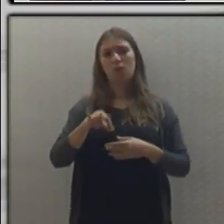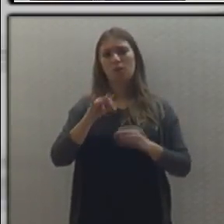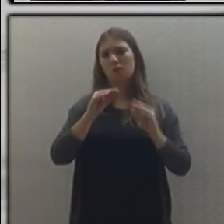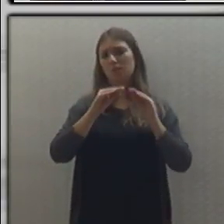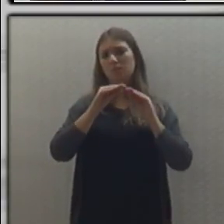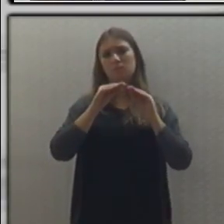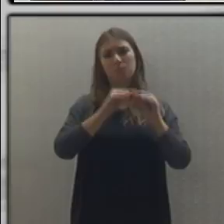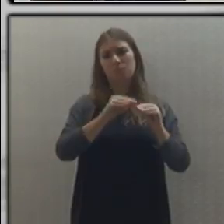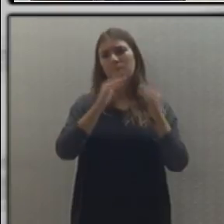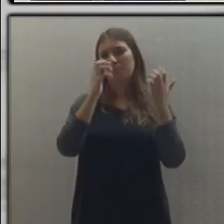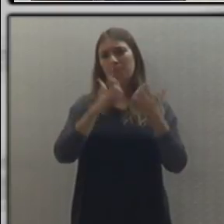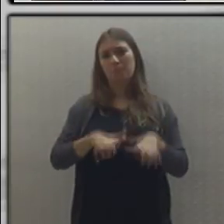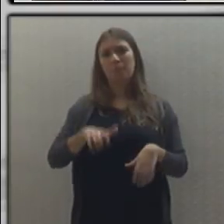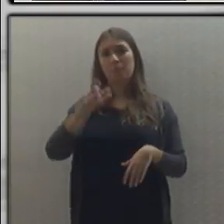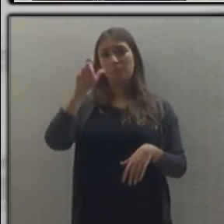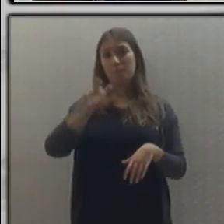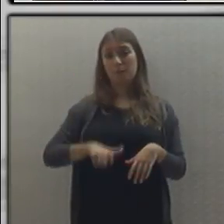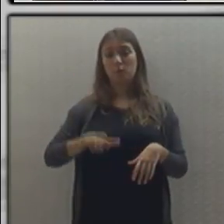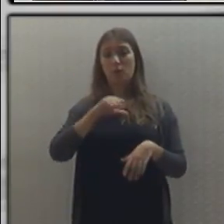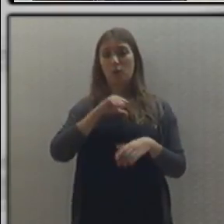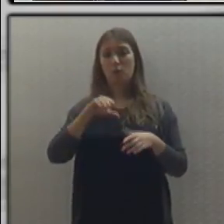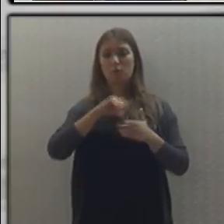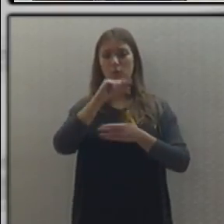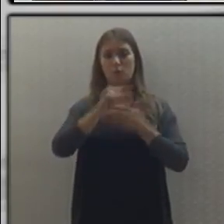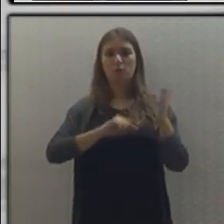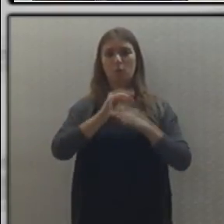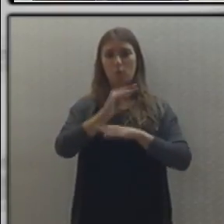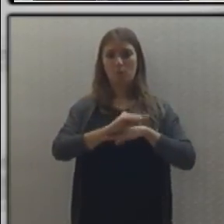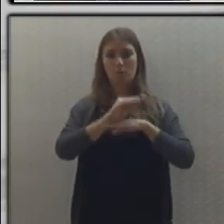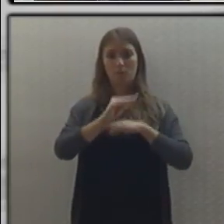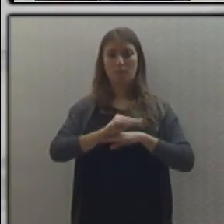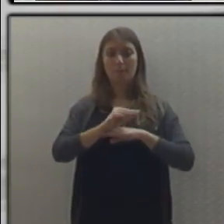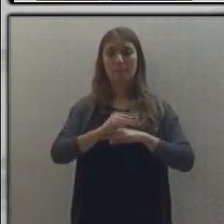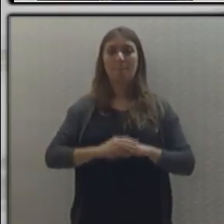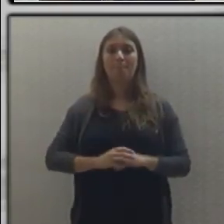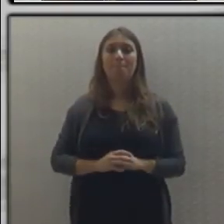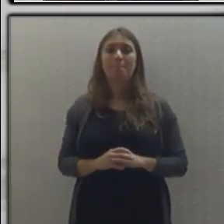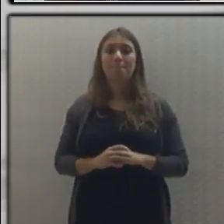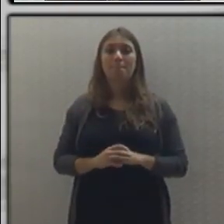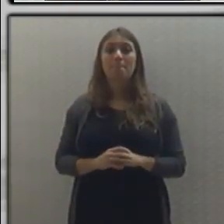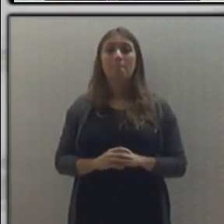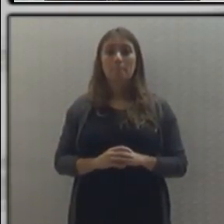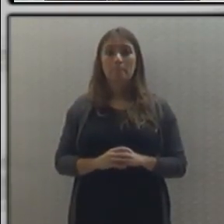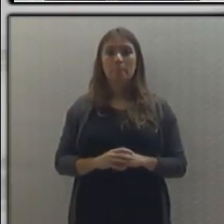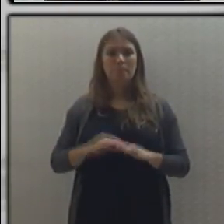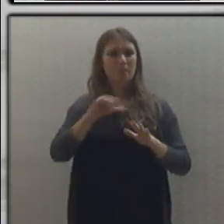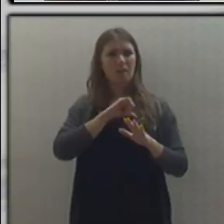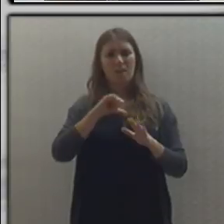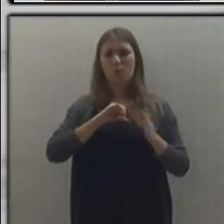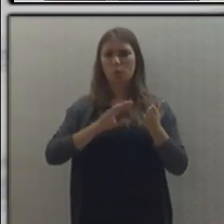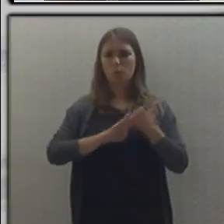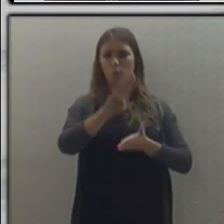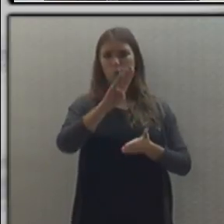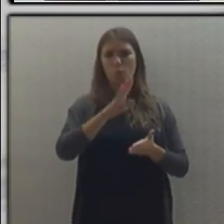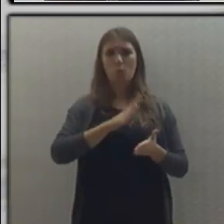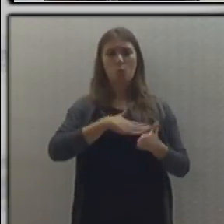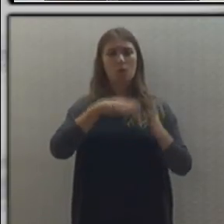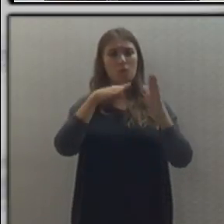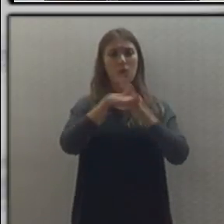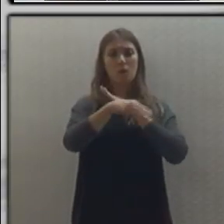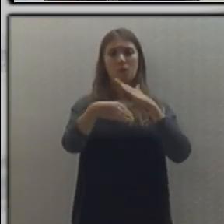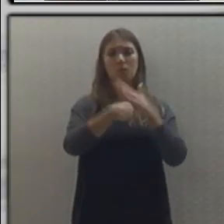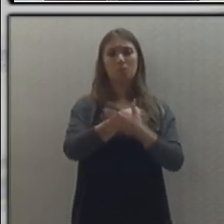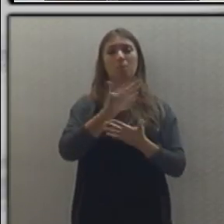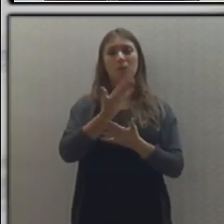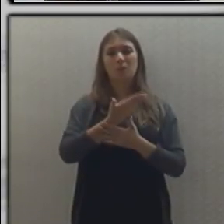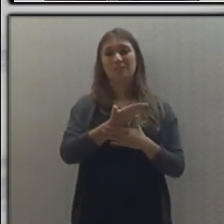autónoma, de modo que se puede contratar a cualquier persona que cuide de las personas y que tenga una vida autónoma, es decir, que pueda entrar y salir